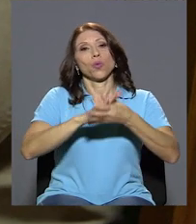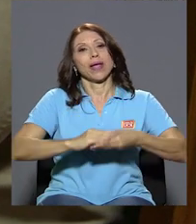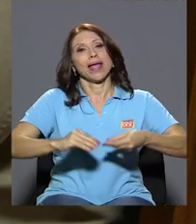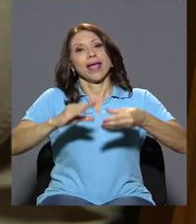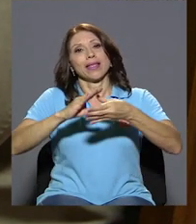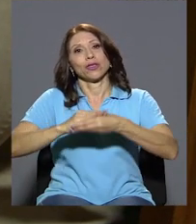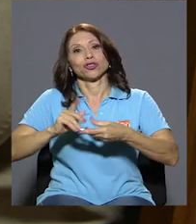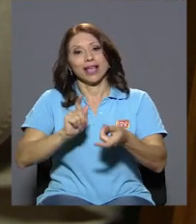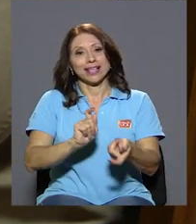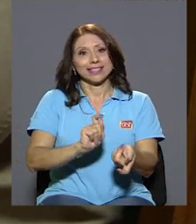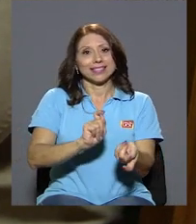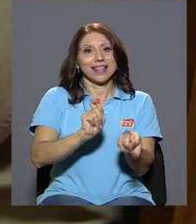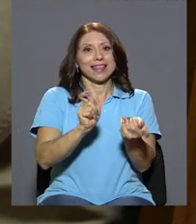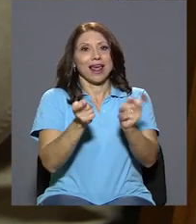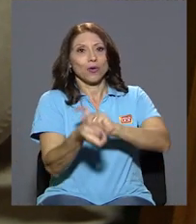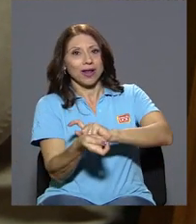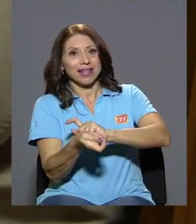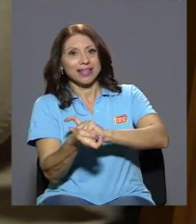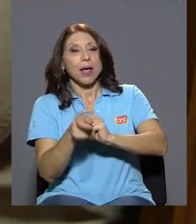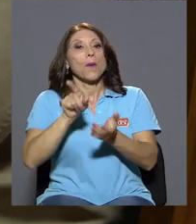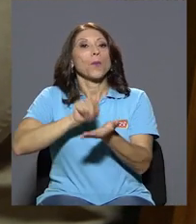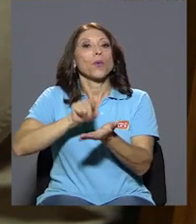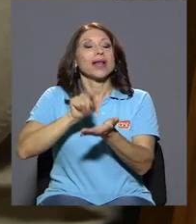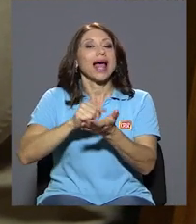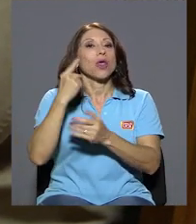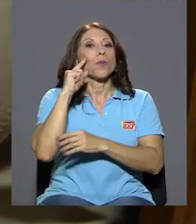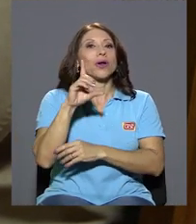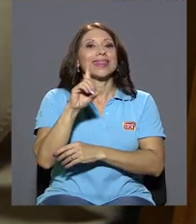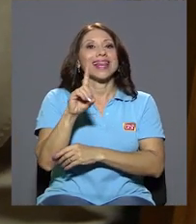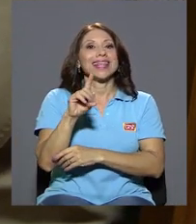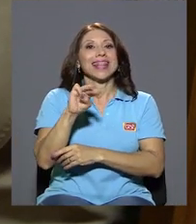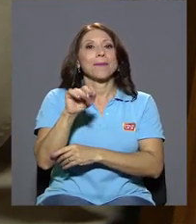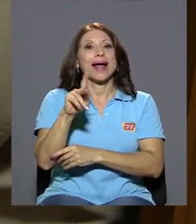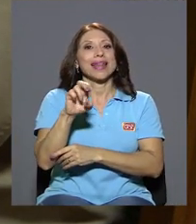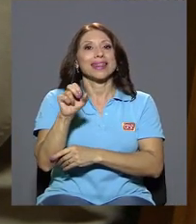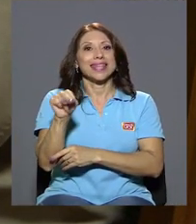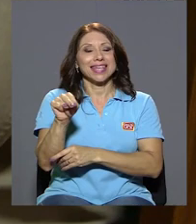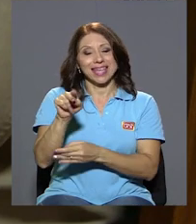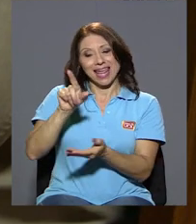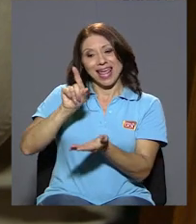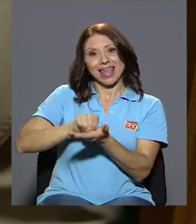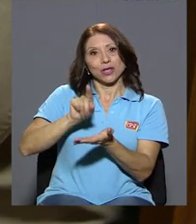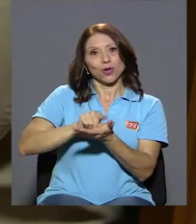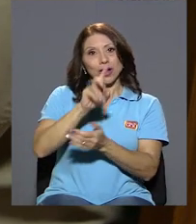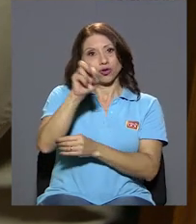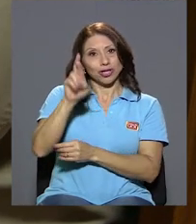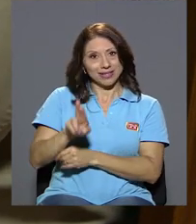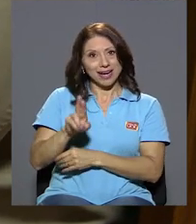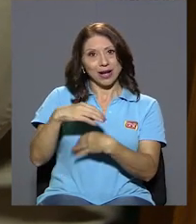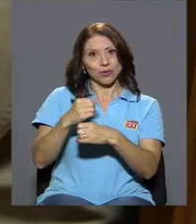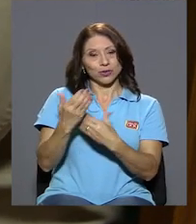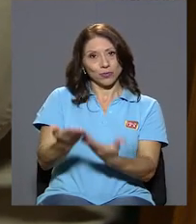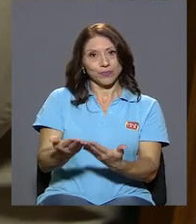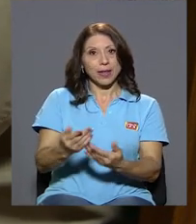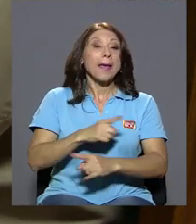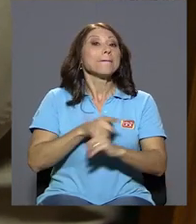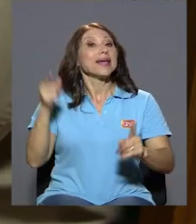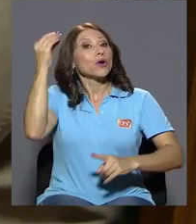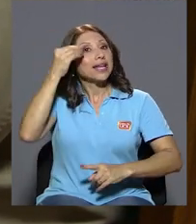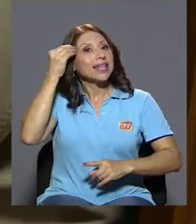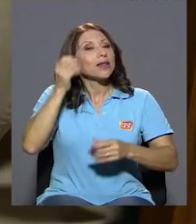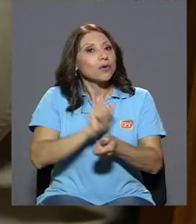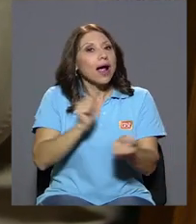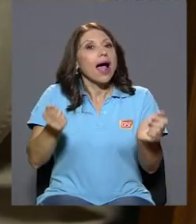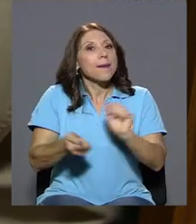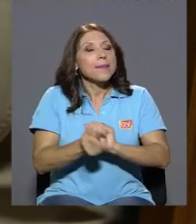tradujeron una selección que publicado por del ita martín que la editorial costa rica los publicó entonces entonces bueno el criterio cambió